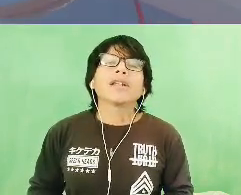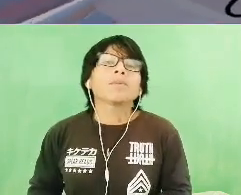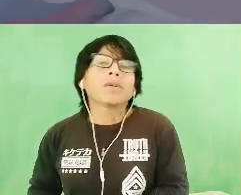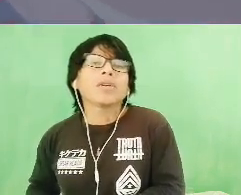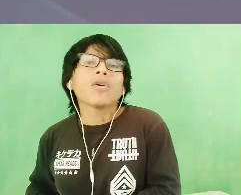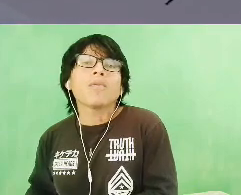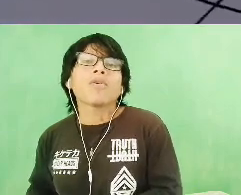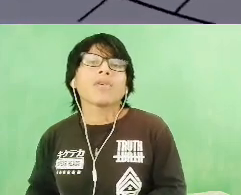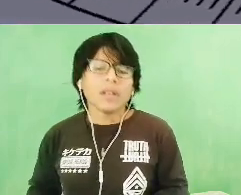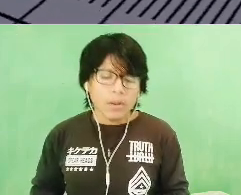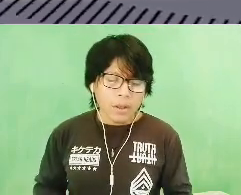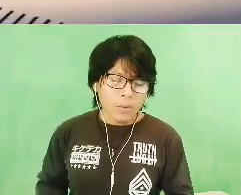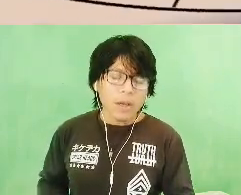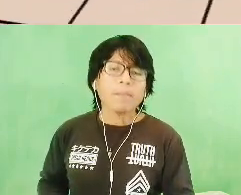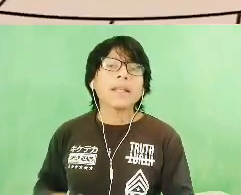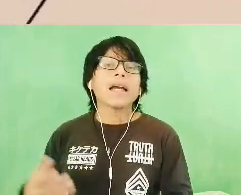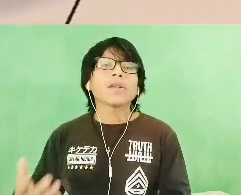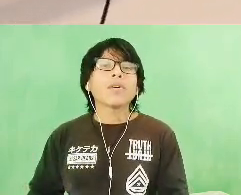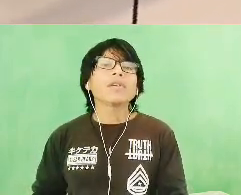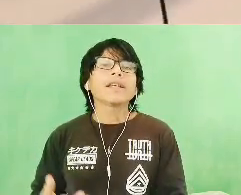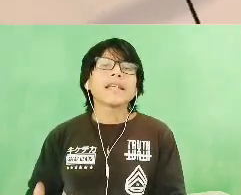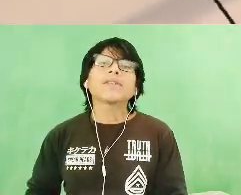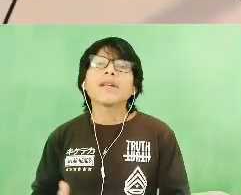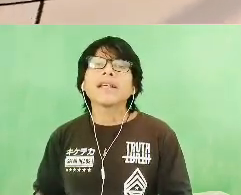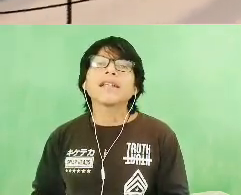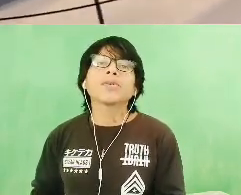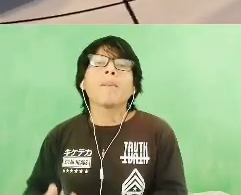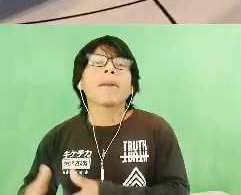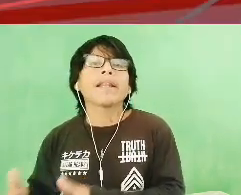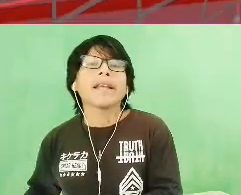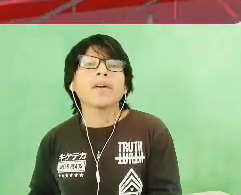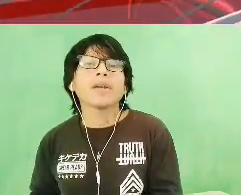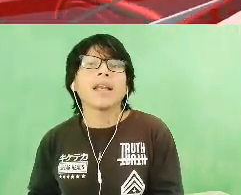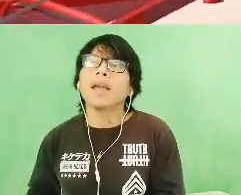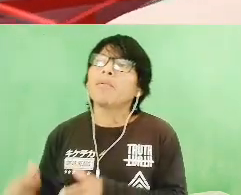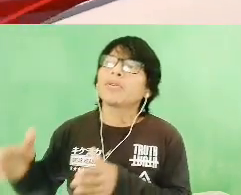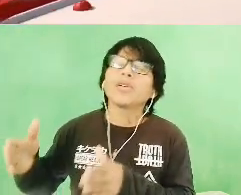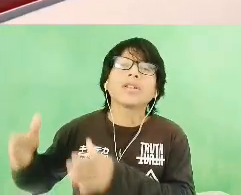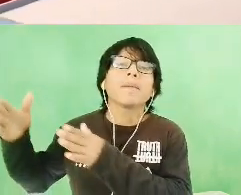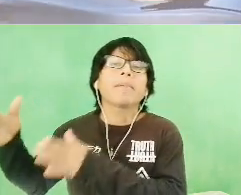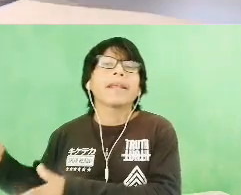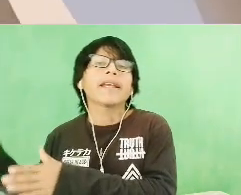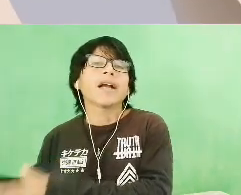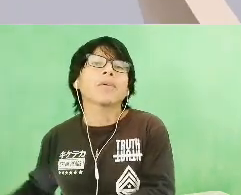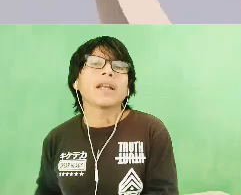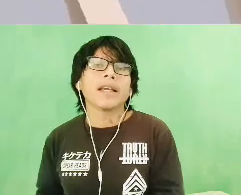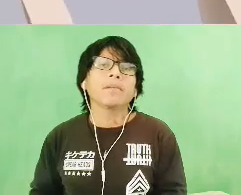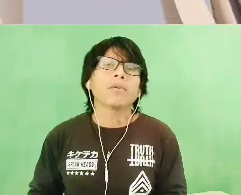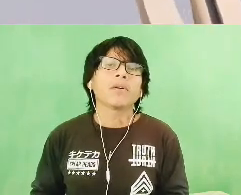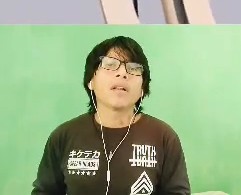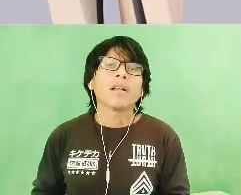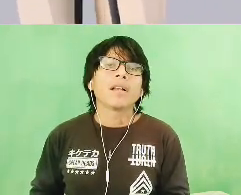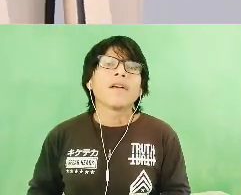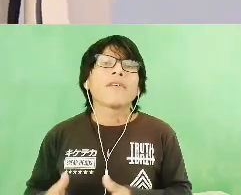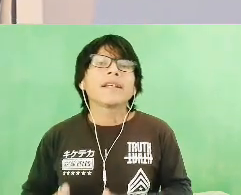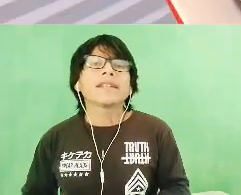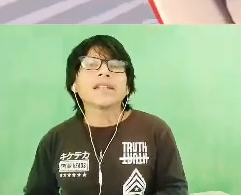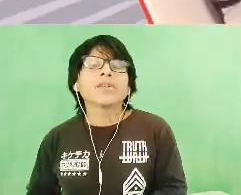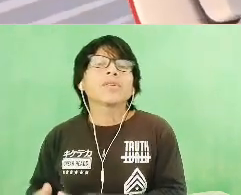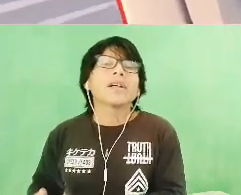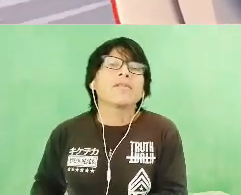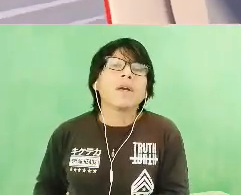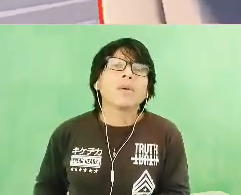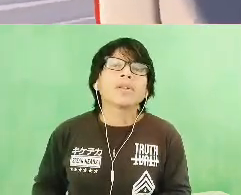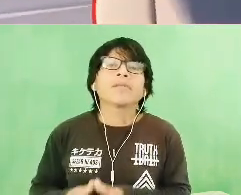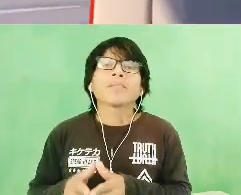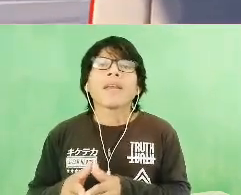y lo estás poniendo como coordinador de tu campaña. ¿Dónde está eso que decías tú? Predica con el ejemplo. Xóchitl, predica con el ejemplo.